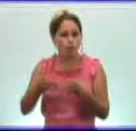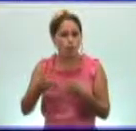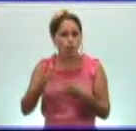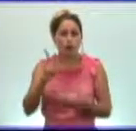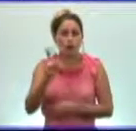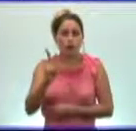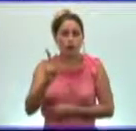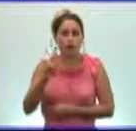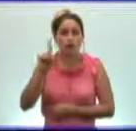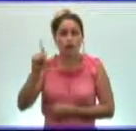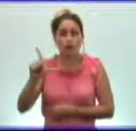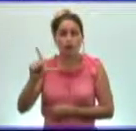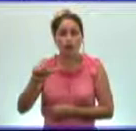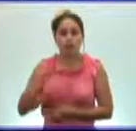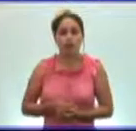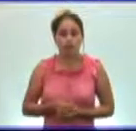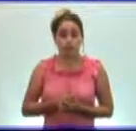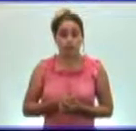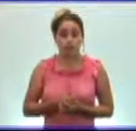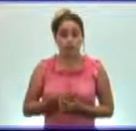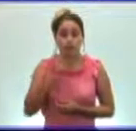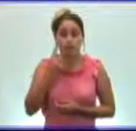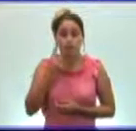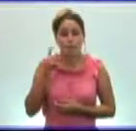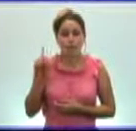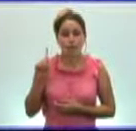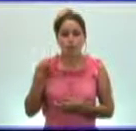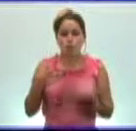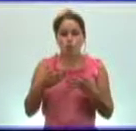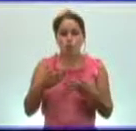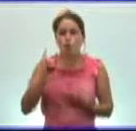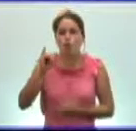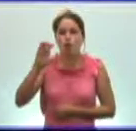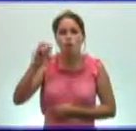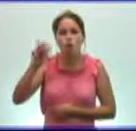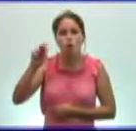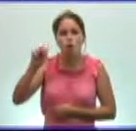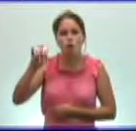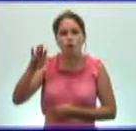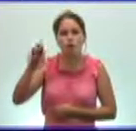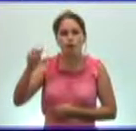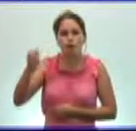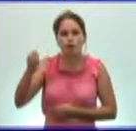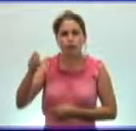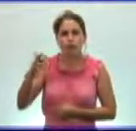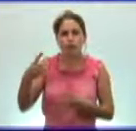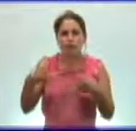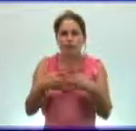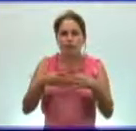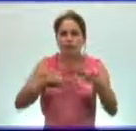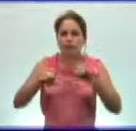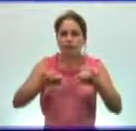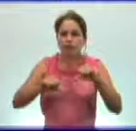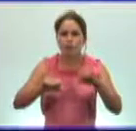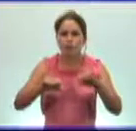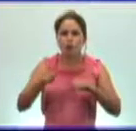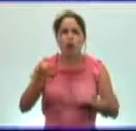una sustancia compuesta, según el tipo de partícula se clasifica como iónica y el enlace químico que presenta es